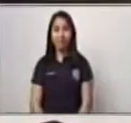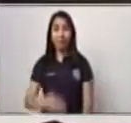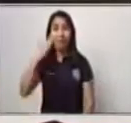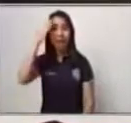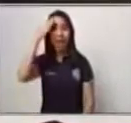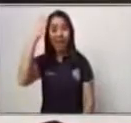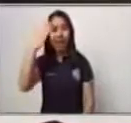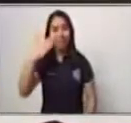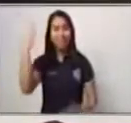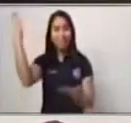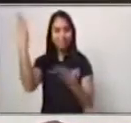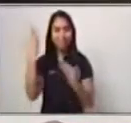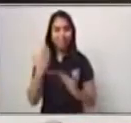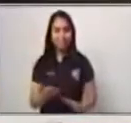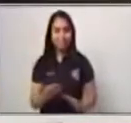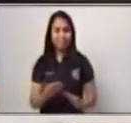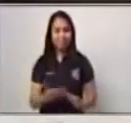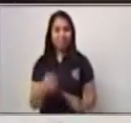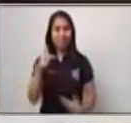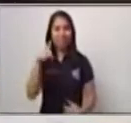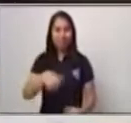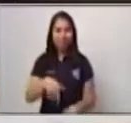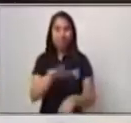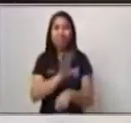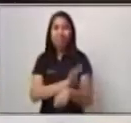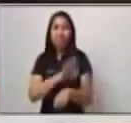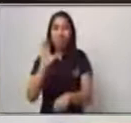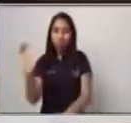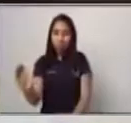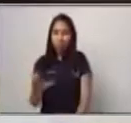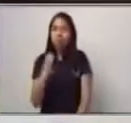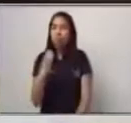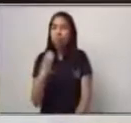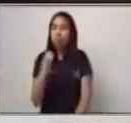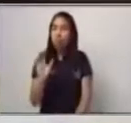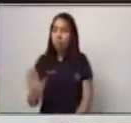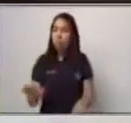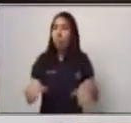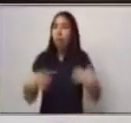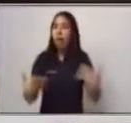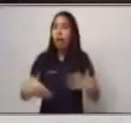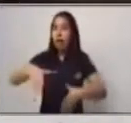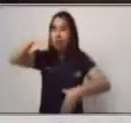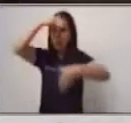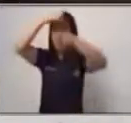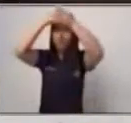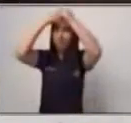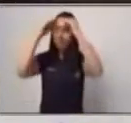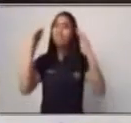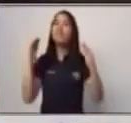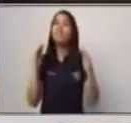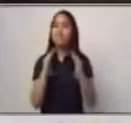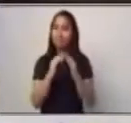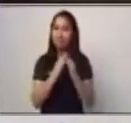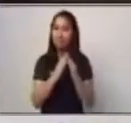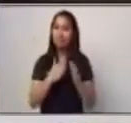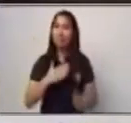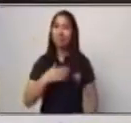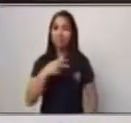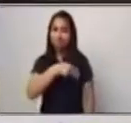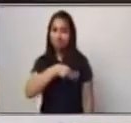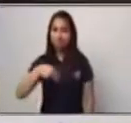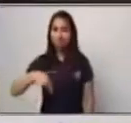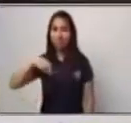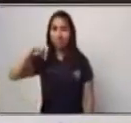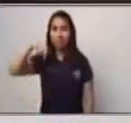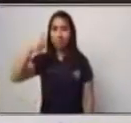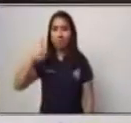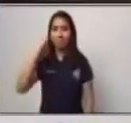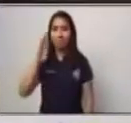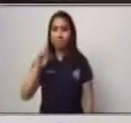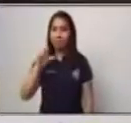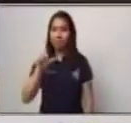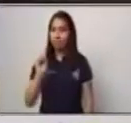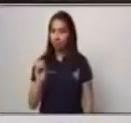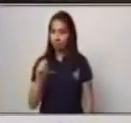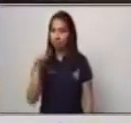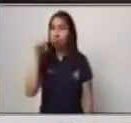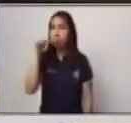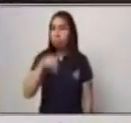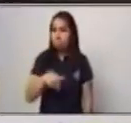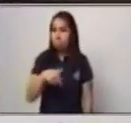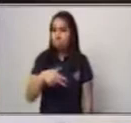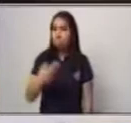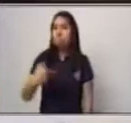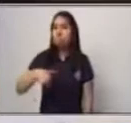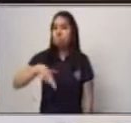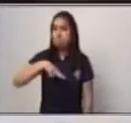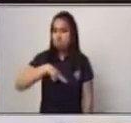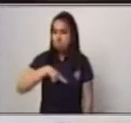Hola, bienvenidos a este espacio educativo Aprendo en Casa. Soy Pablo Salvatierra y en esta oportunidad desarrollaré el